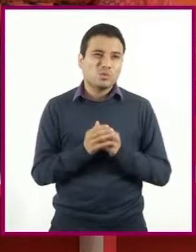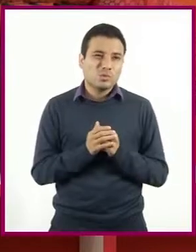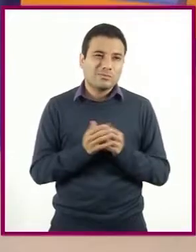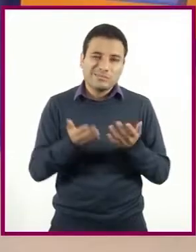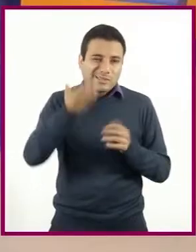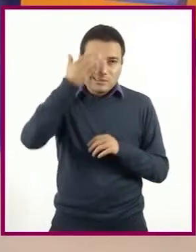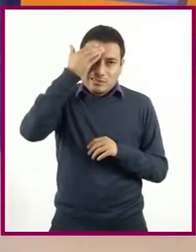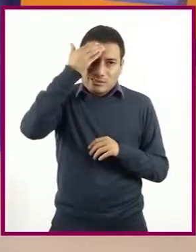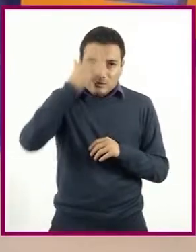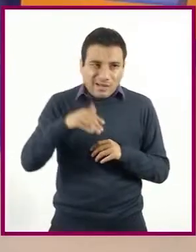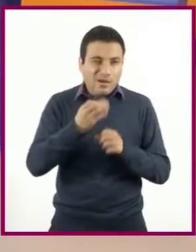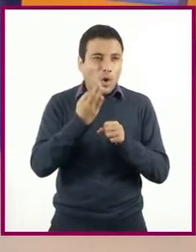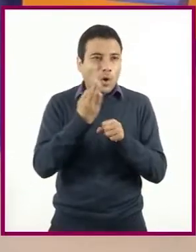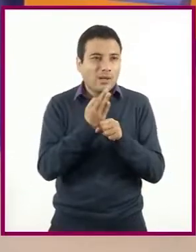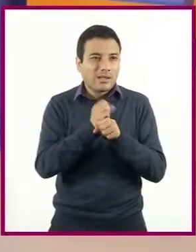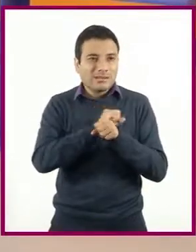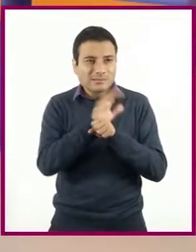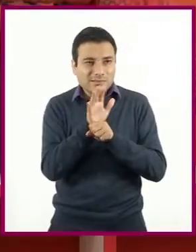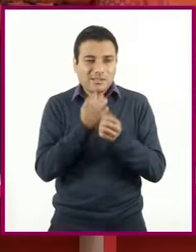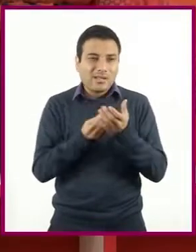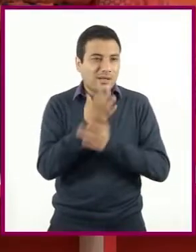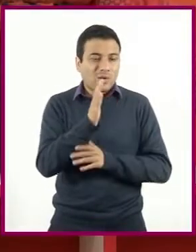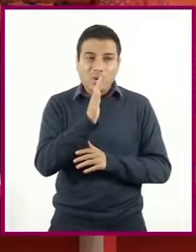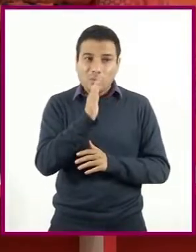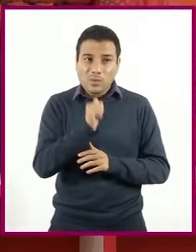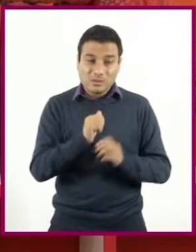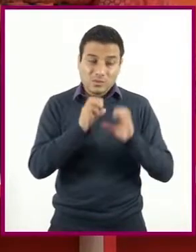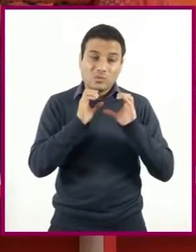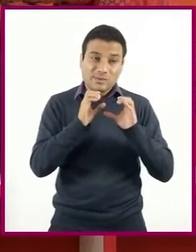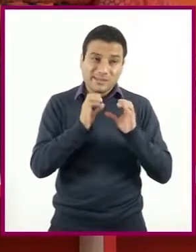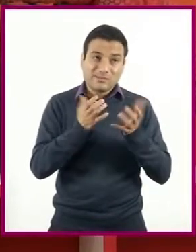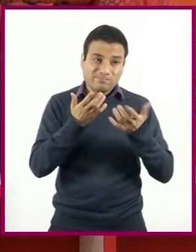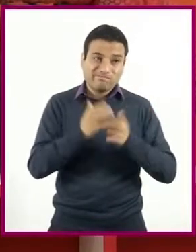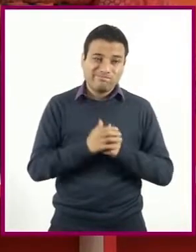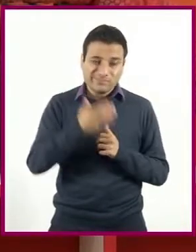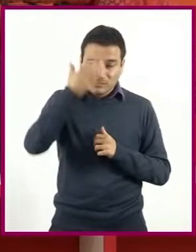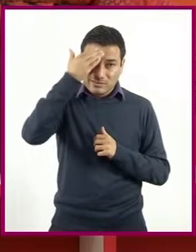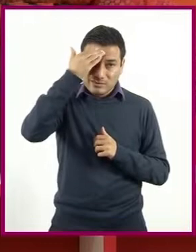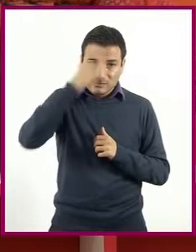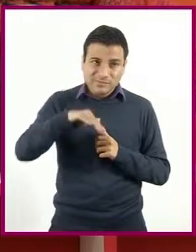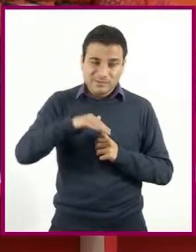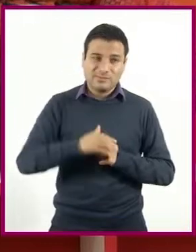de la contingencia, pues, es mejor andarse con cuidado.